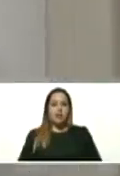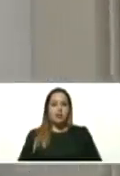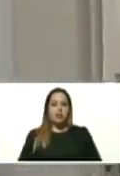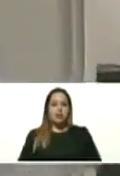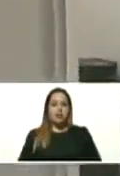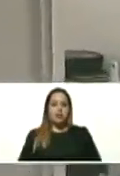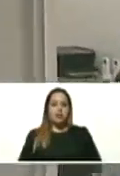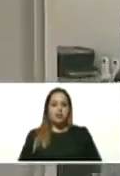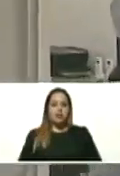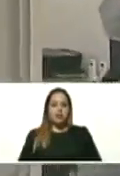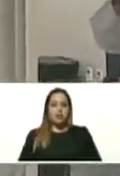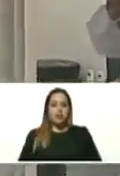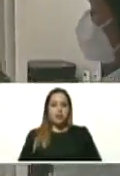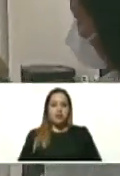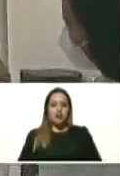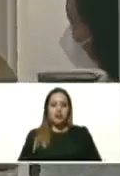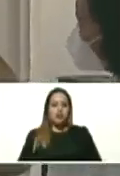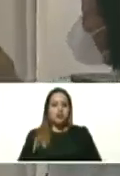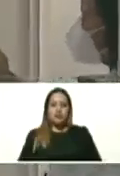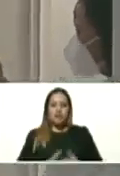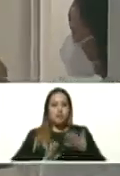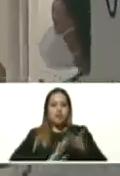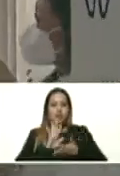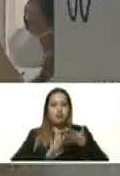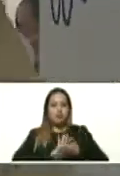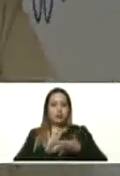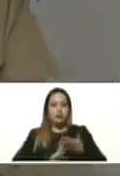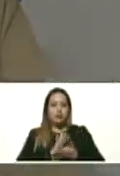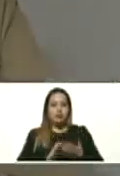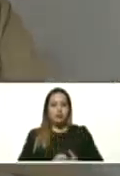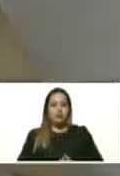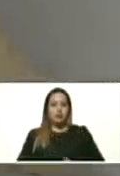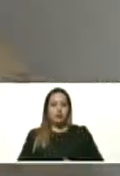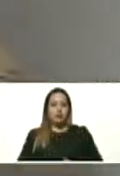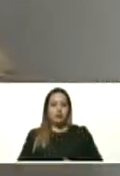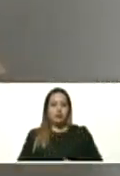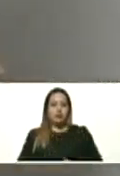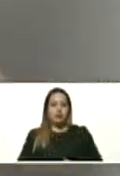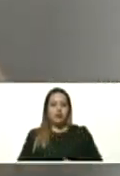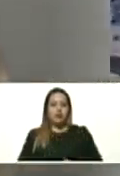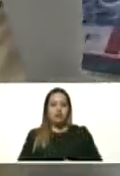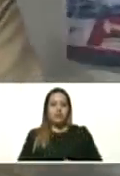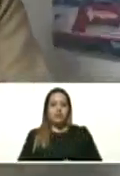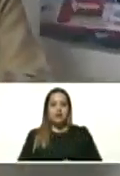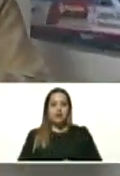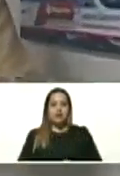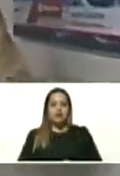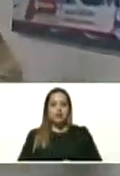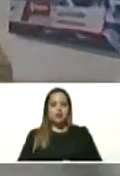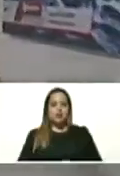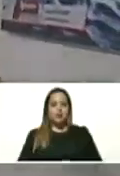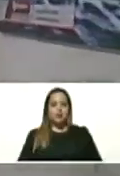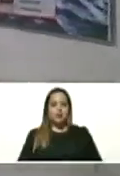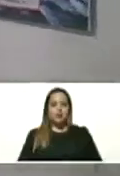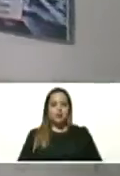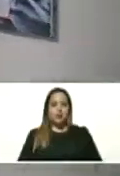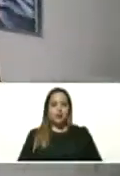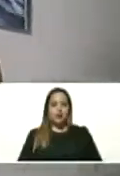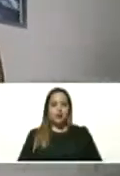es el área de odontología. Odontología. Sí, señor. Correcto. Para acá tenemos el... Está muy bello todos los